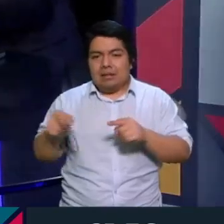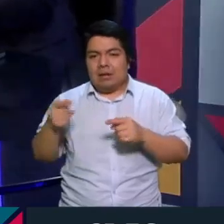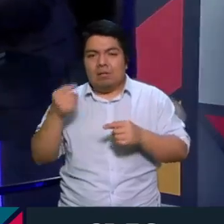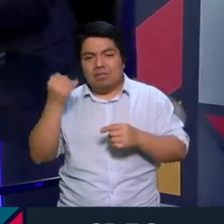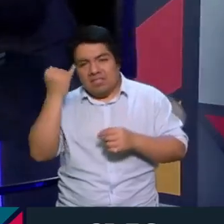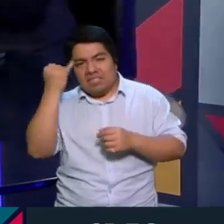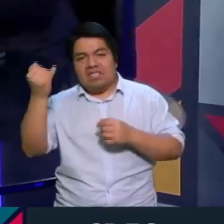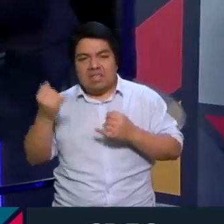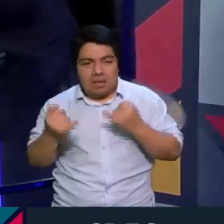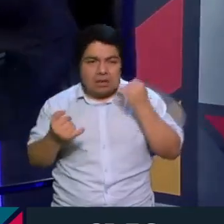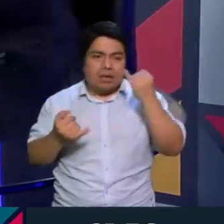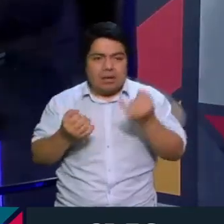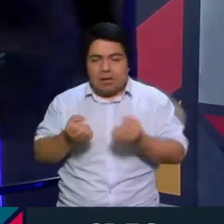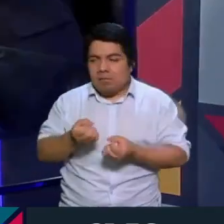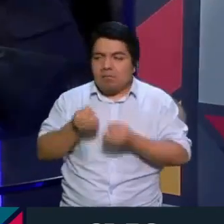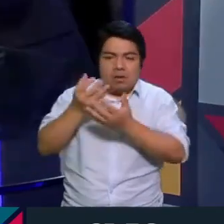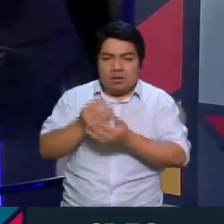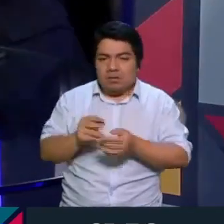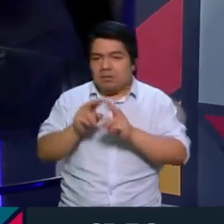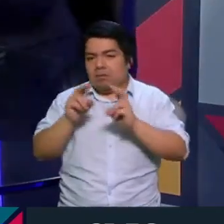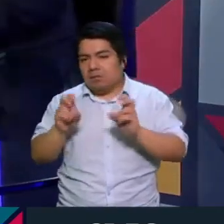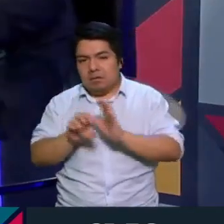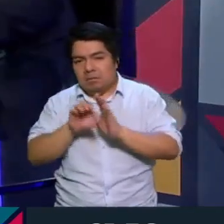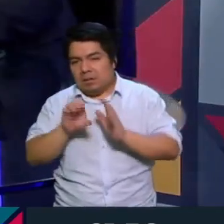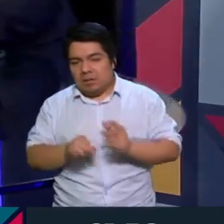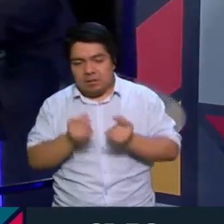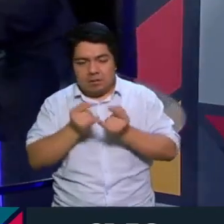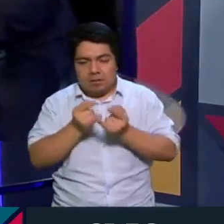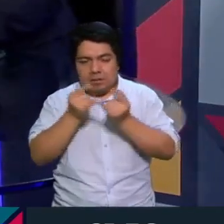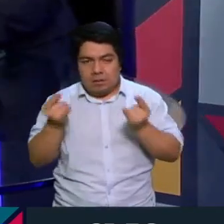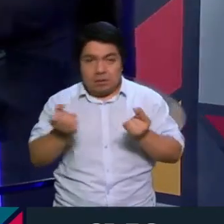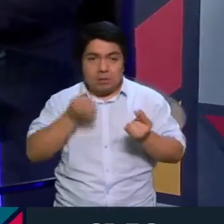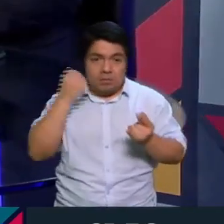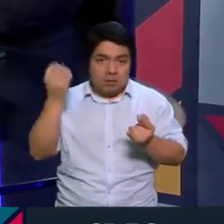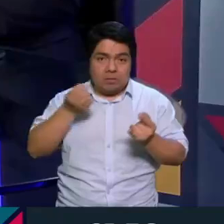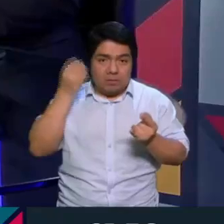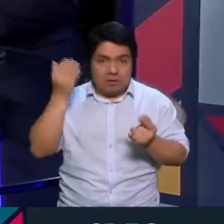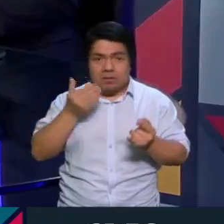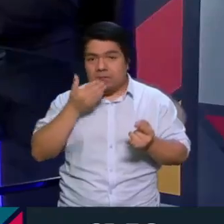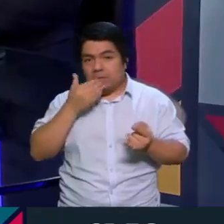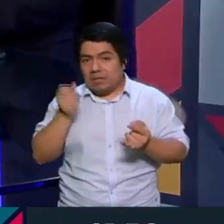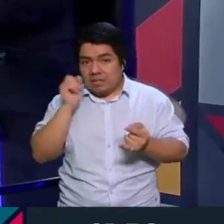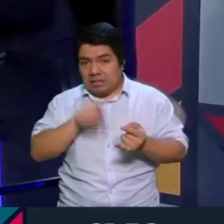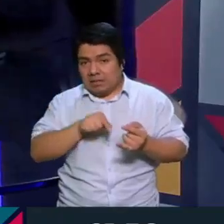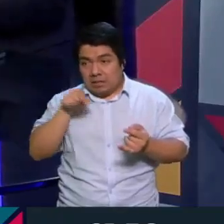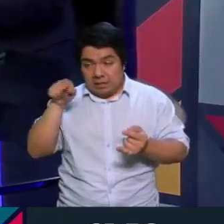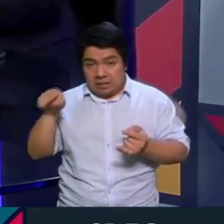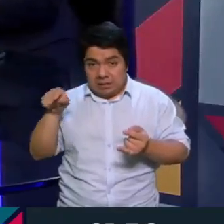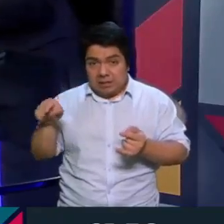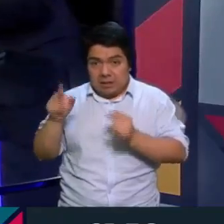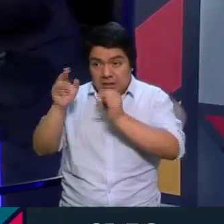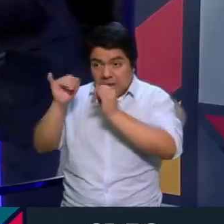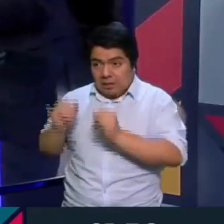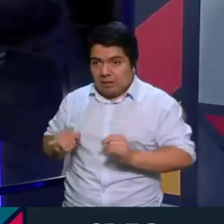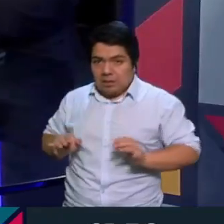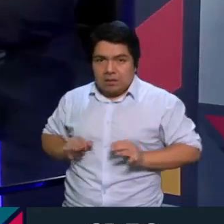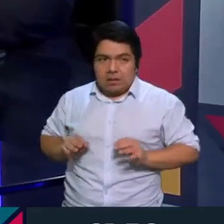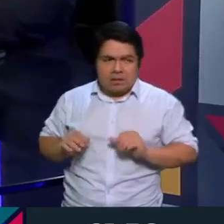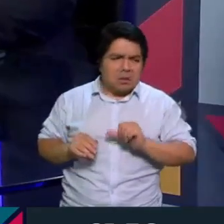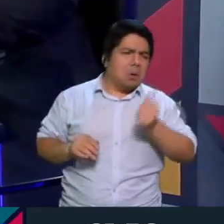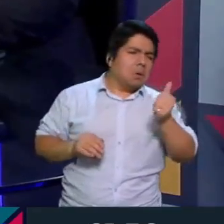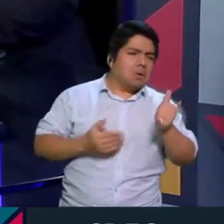ideas cuando habla, cuando expone de cualquier tema, como cuando habla de historia en las conferencias. Y esa es una característica que al menos yo no recuerdo de